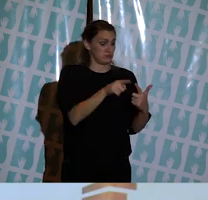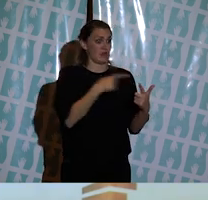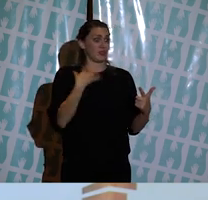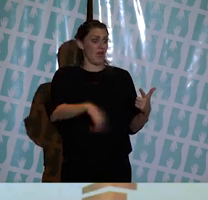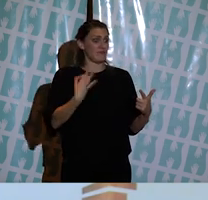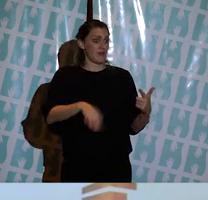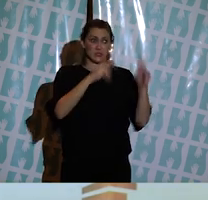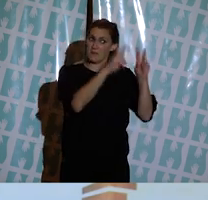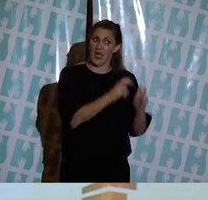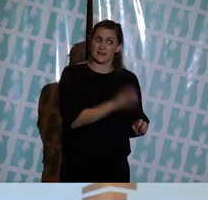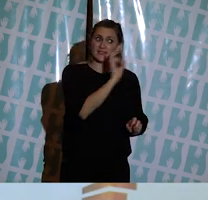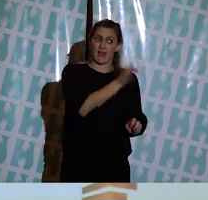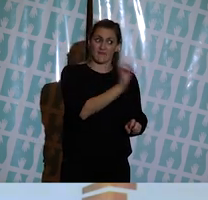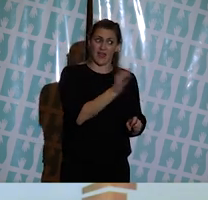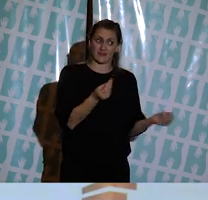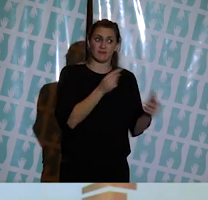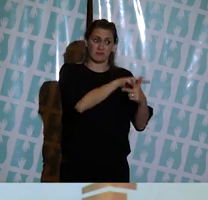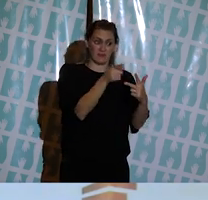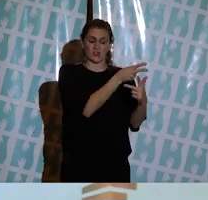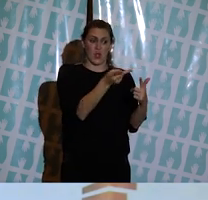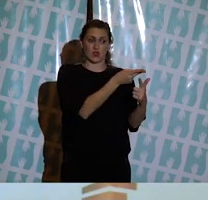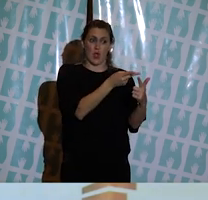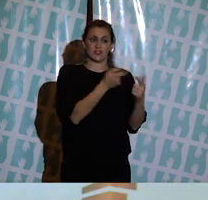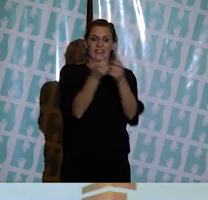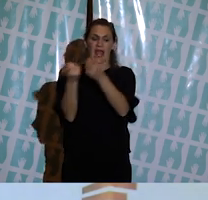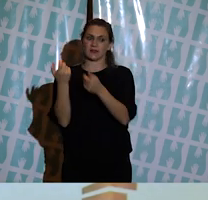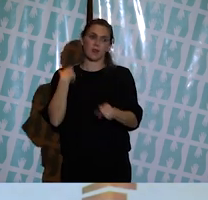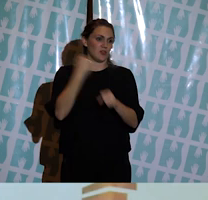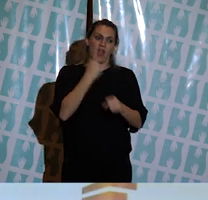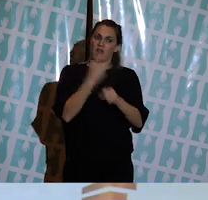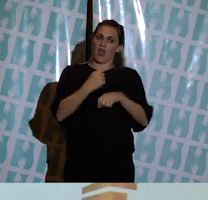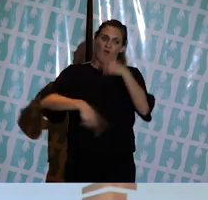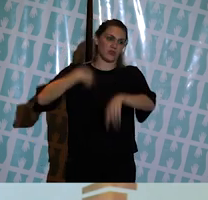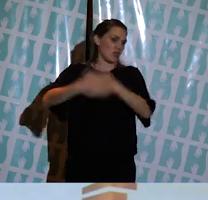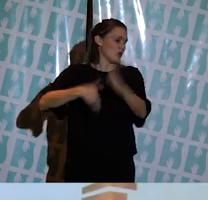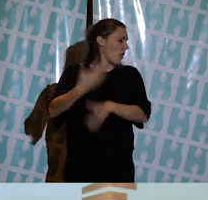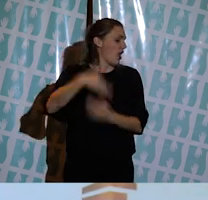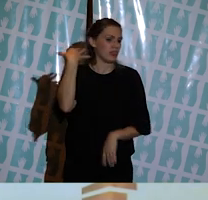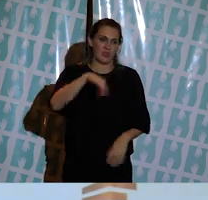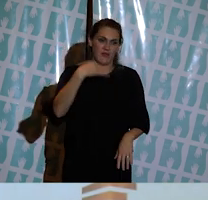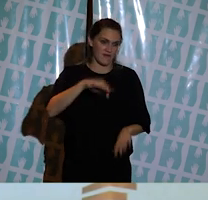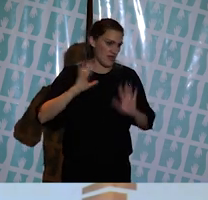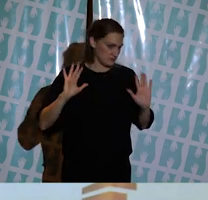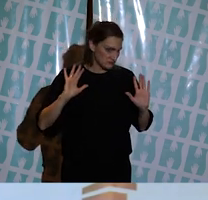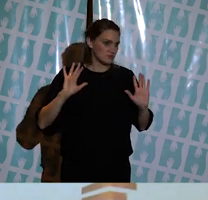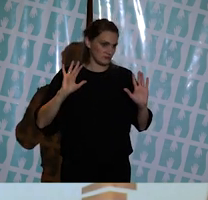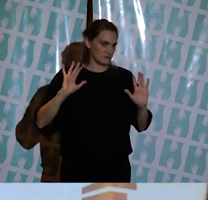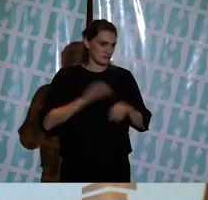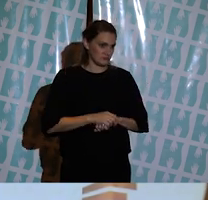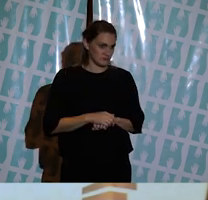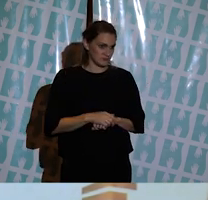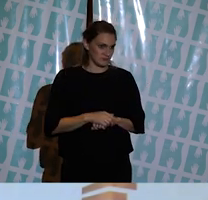métodos científicos, que son muy estrictos para esto. Indudablemente hay mucho para trabajar. Tenemos espacio para dos preguntas más